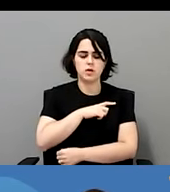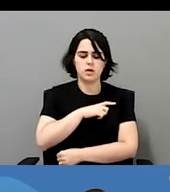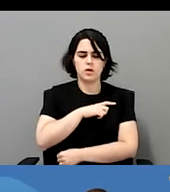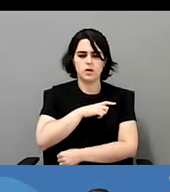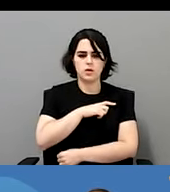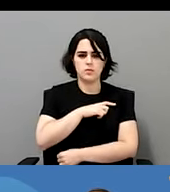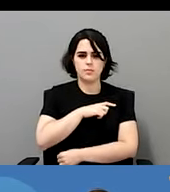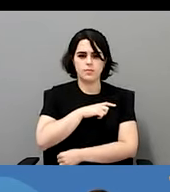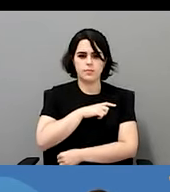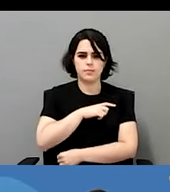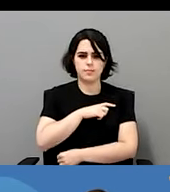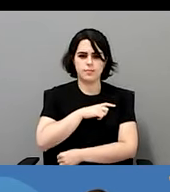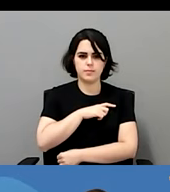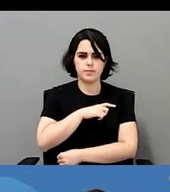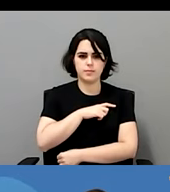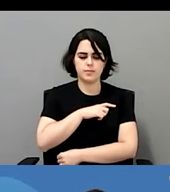laboralmente.